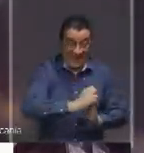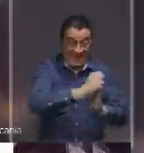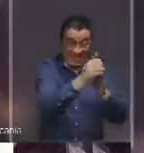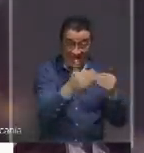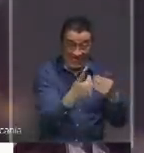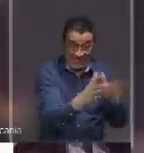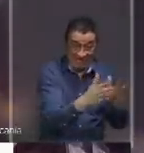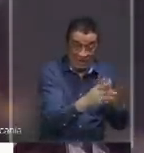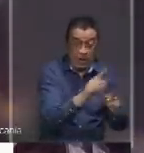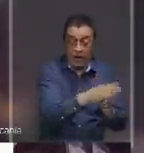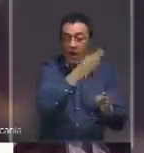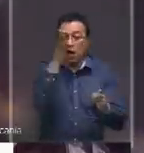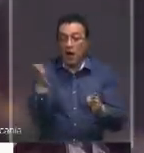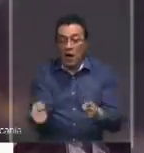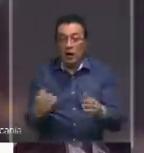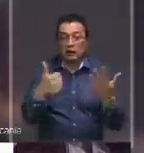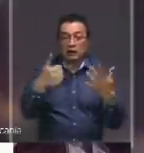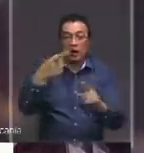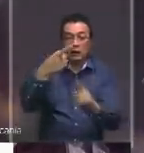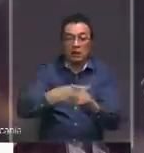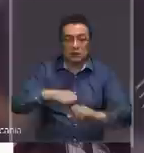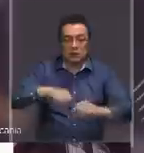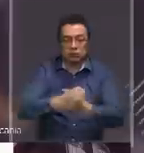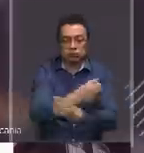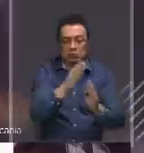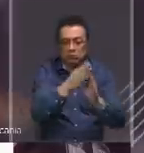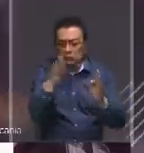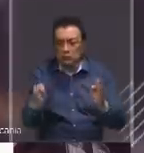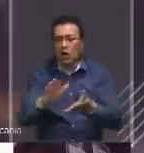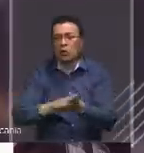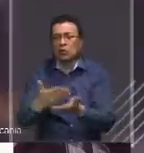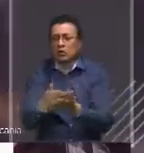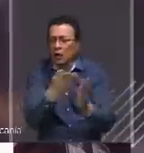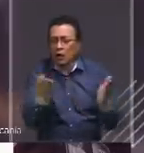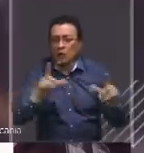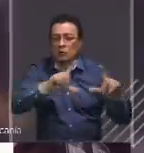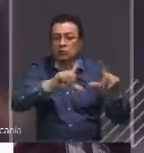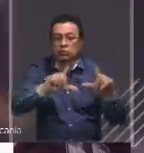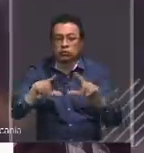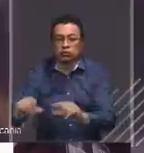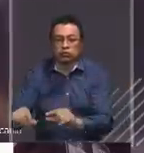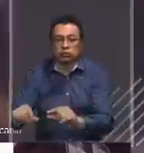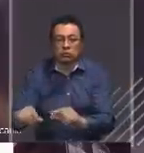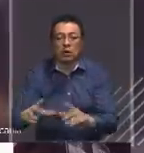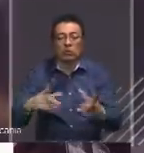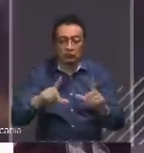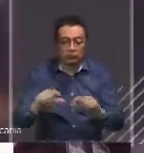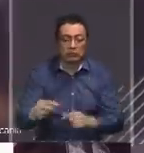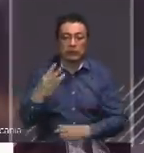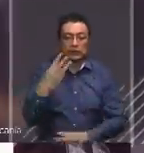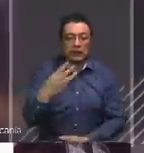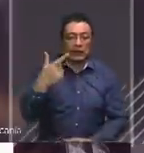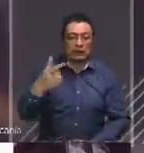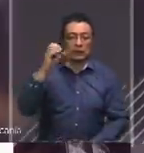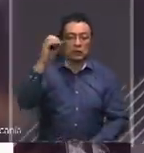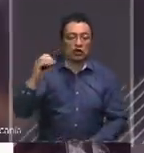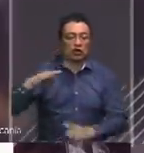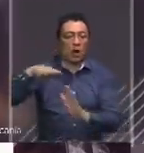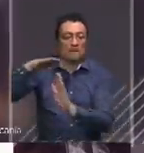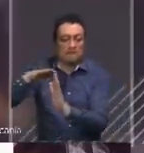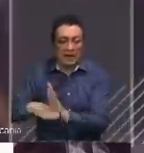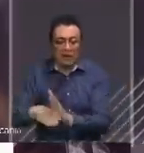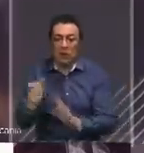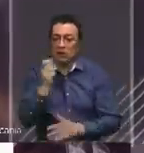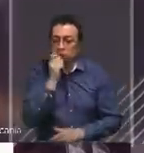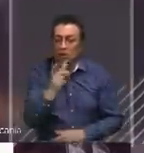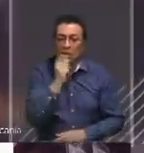libre frente a los 6 meses en los que él ha estado en prisión preventiva, reduciéndose en 37% las